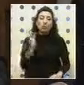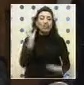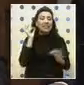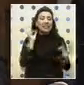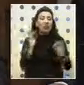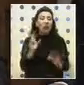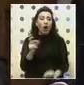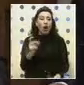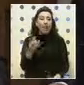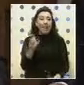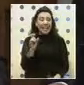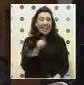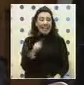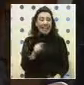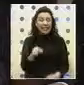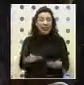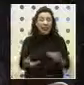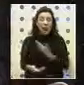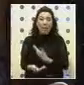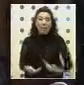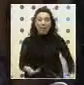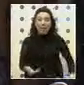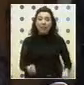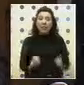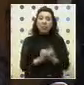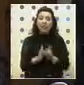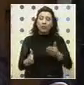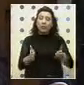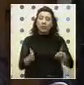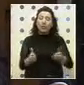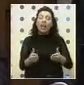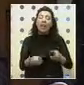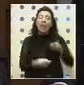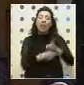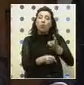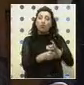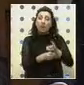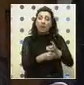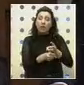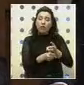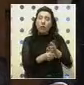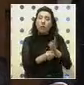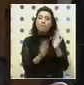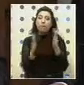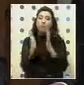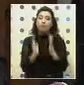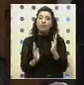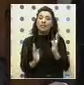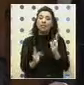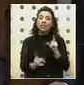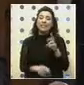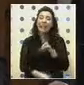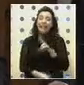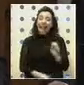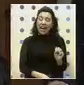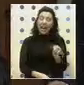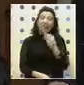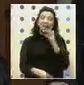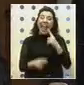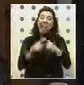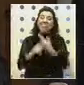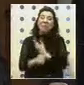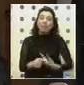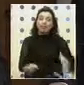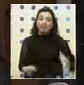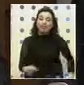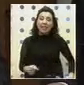Rodríguez, actual Presidenta de la Unión Comunal de Adultos Mayores del Bosque, o de don Mario Sierra, también Ex-Presidente